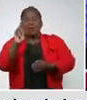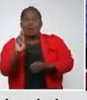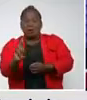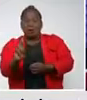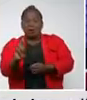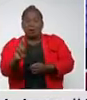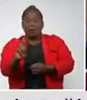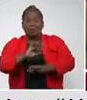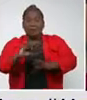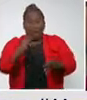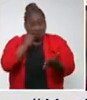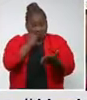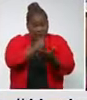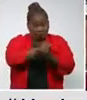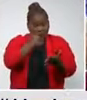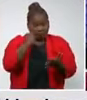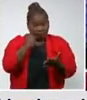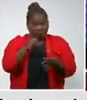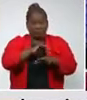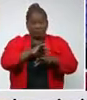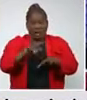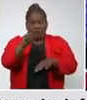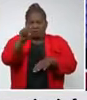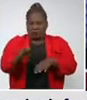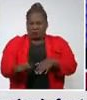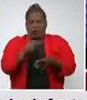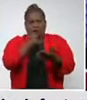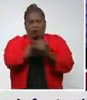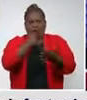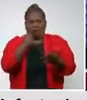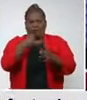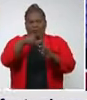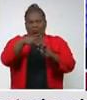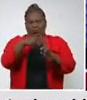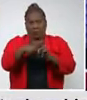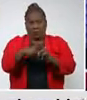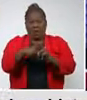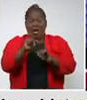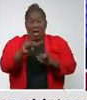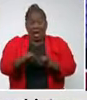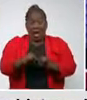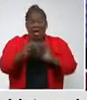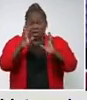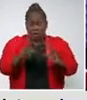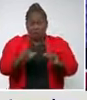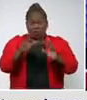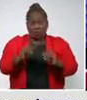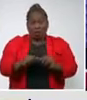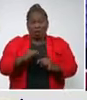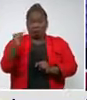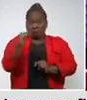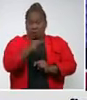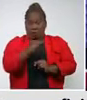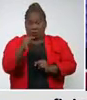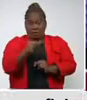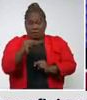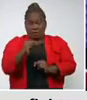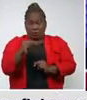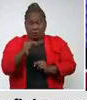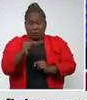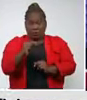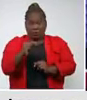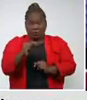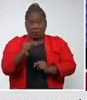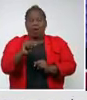se confirma, pues pasa a caso confirmado. Si resulta negativo, pues entonces se descarta, se le